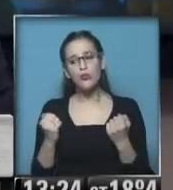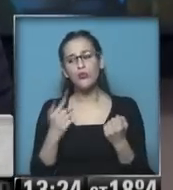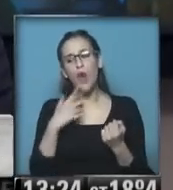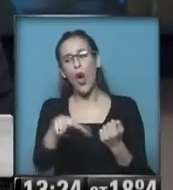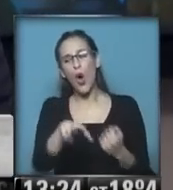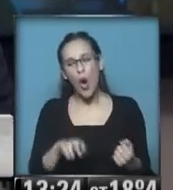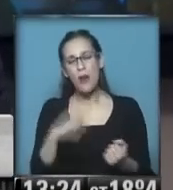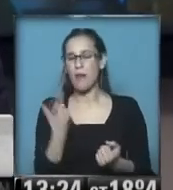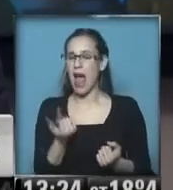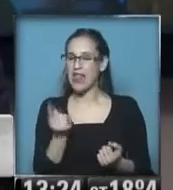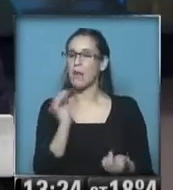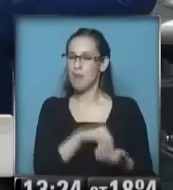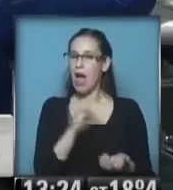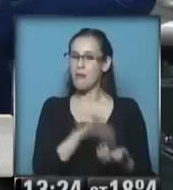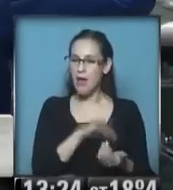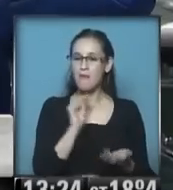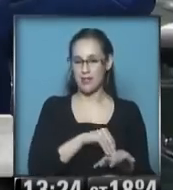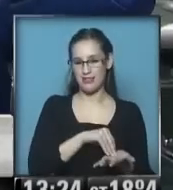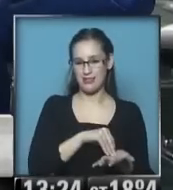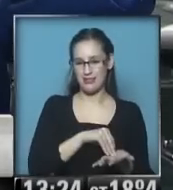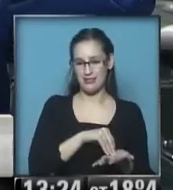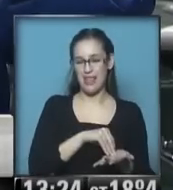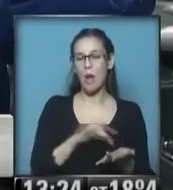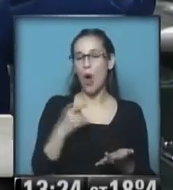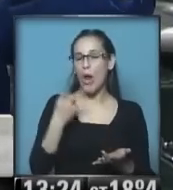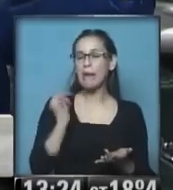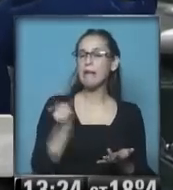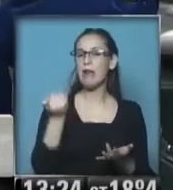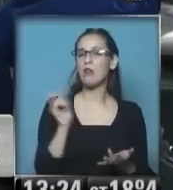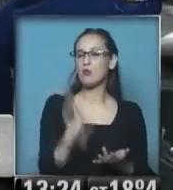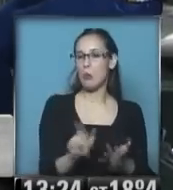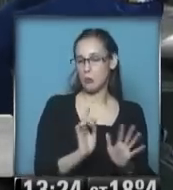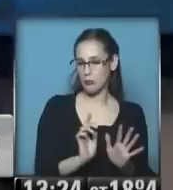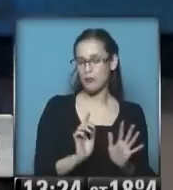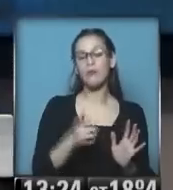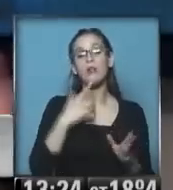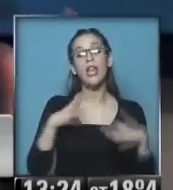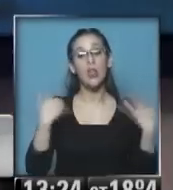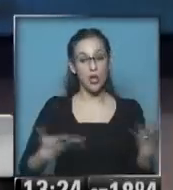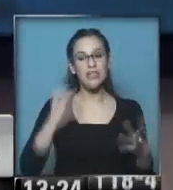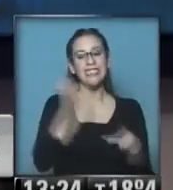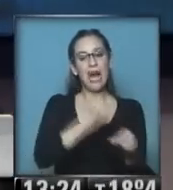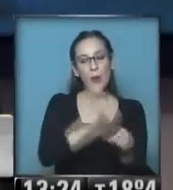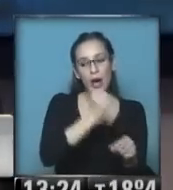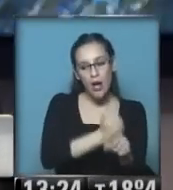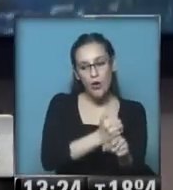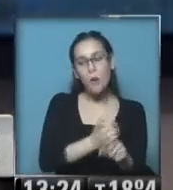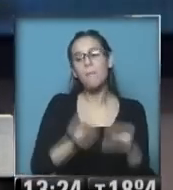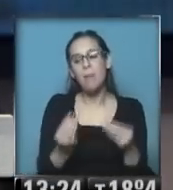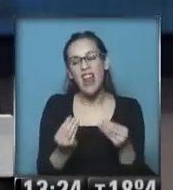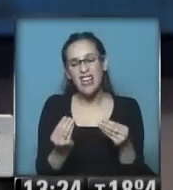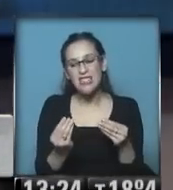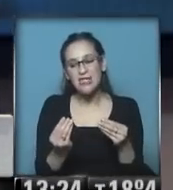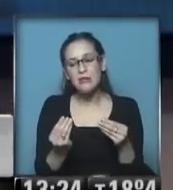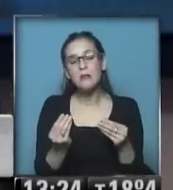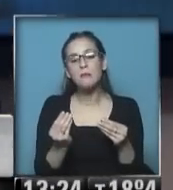adicionales o gastos adicionales completamente distintos entonces lo que hicimos fue fue eh trabajar con las concesionarias para homogeneizar lo que son los gastos